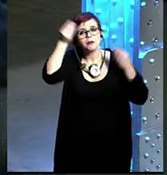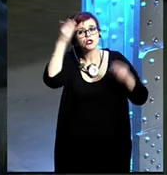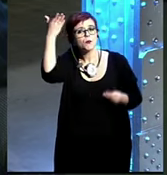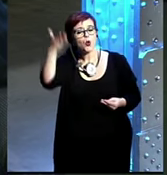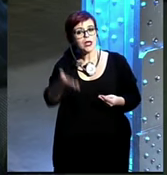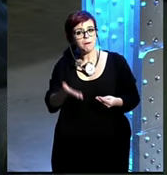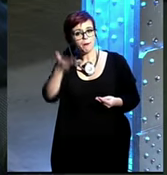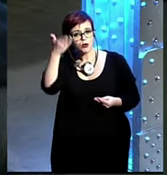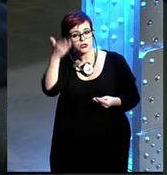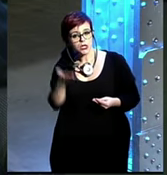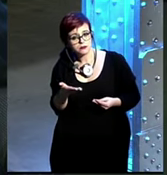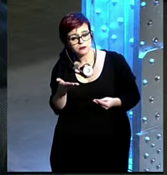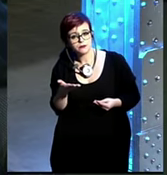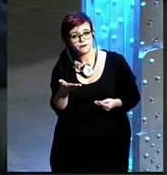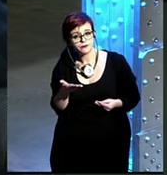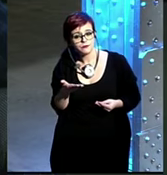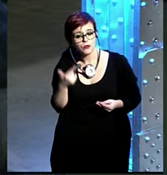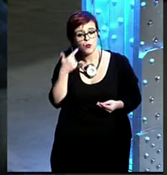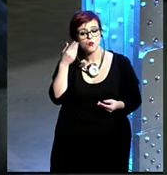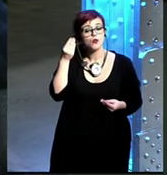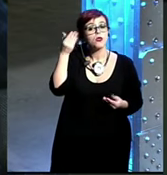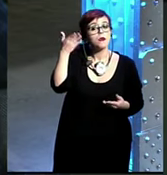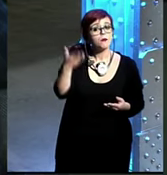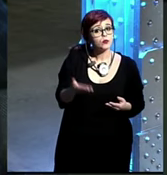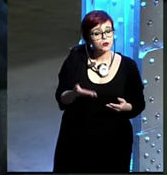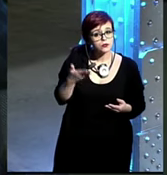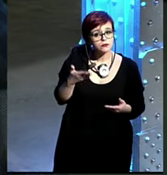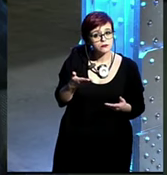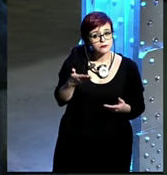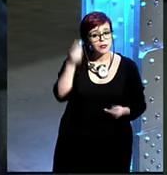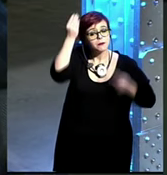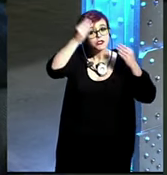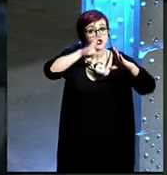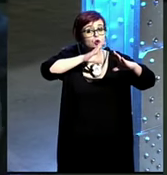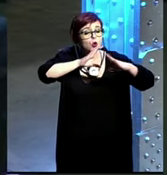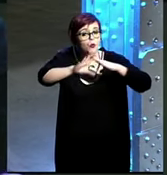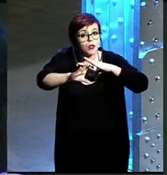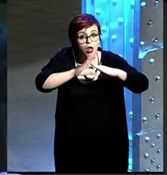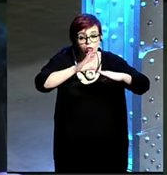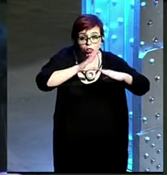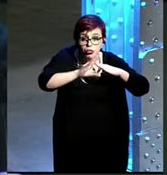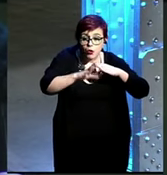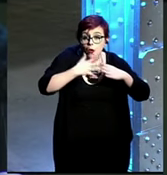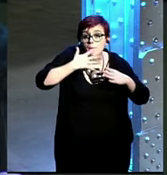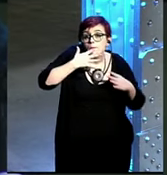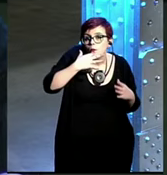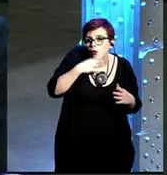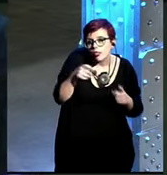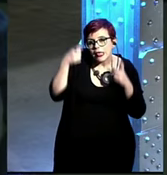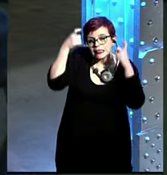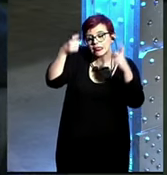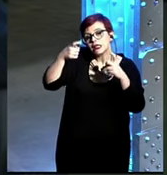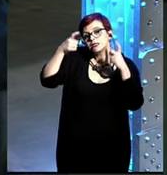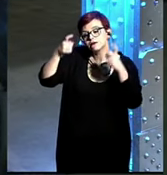importante entender. Y creo que la comunicación es una de las vías que puede llevar a este